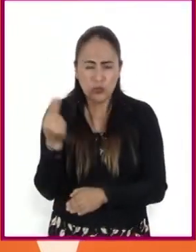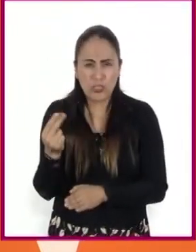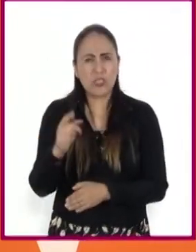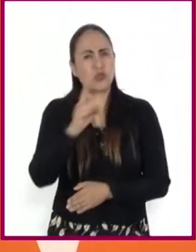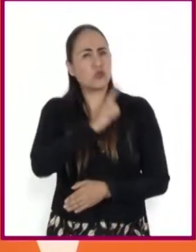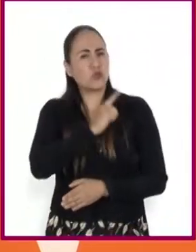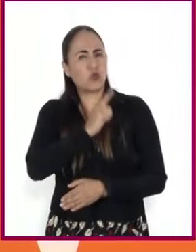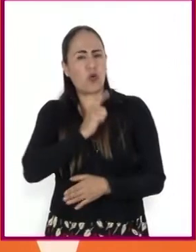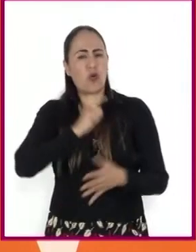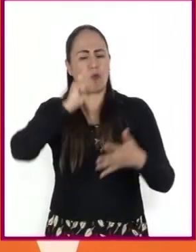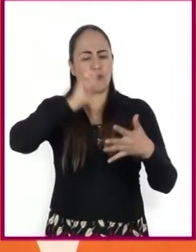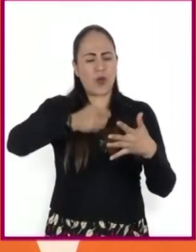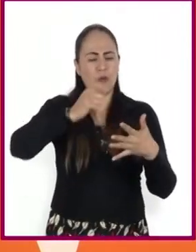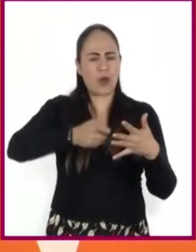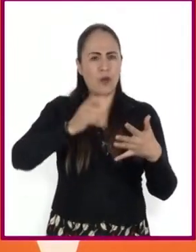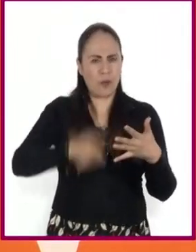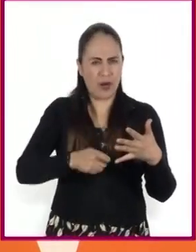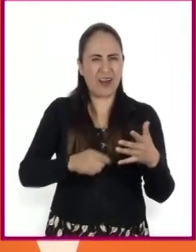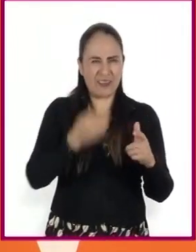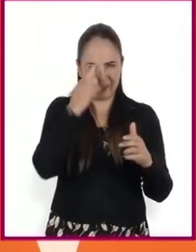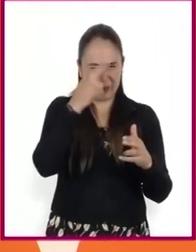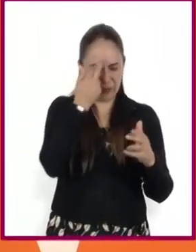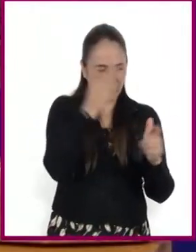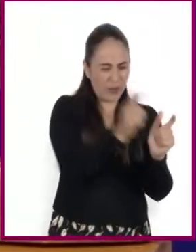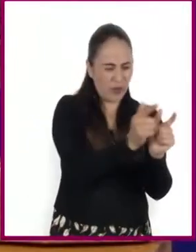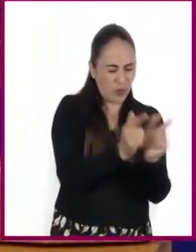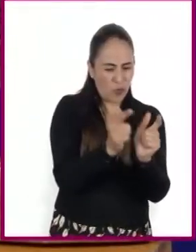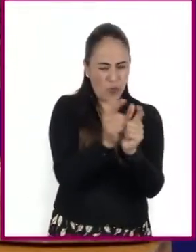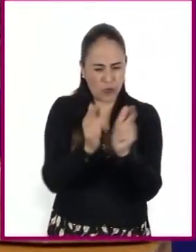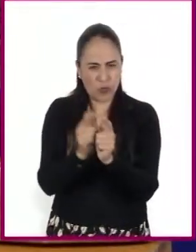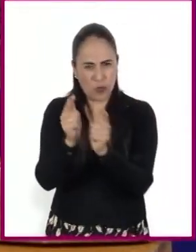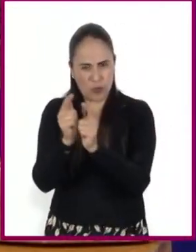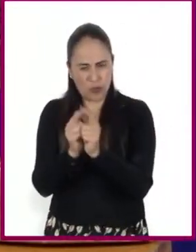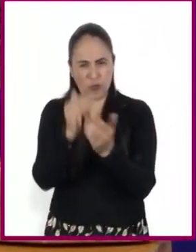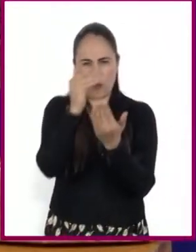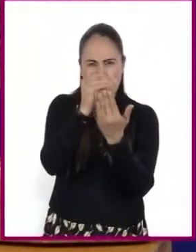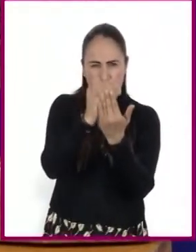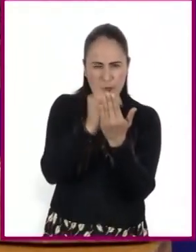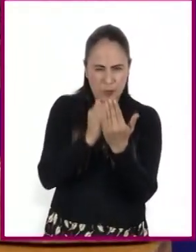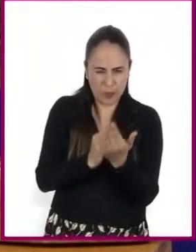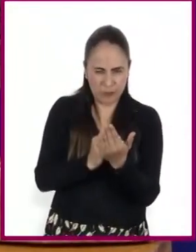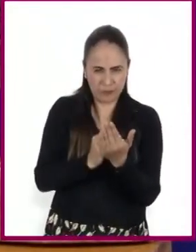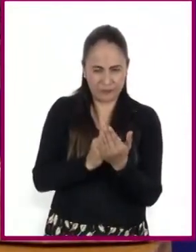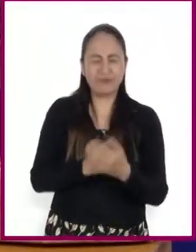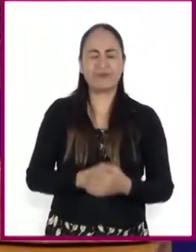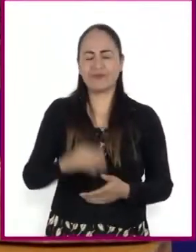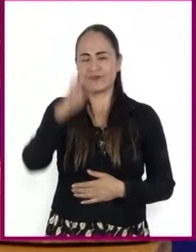definiciones, incluyendo las categorías gramaticales. Muy bien, maestra.